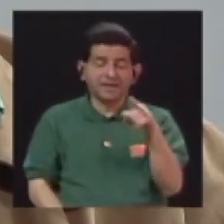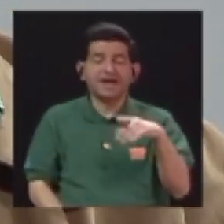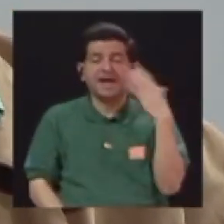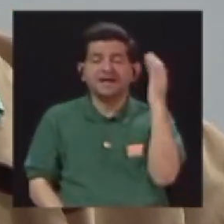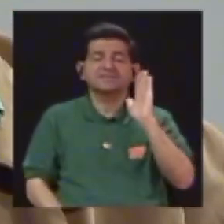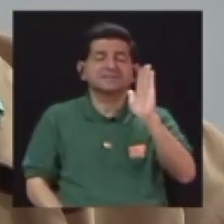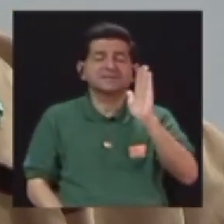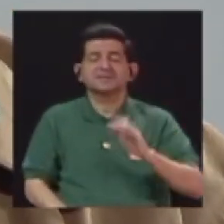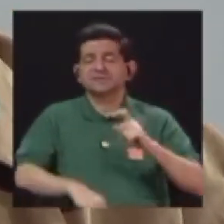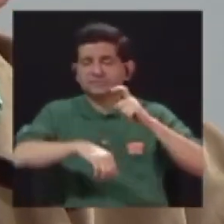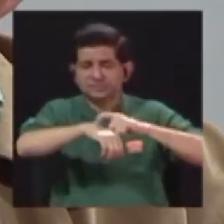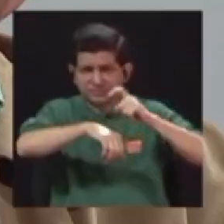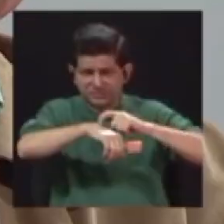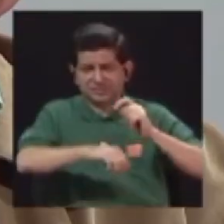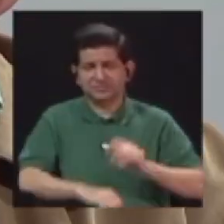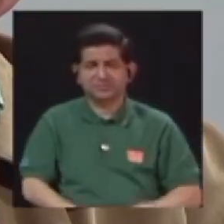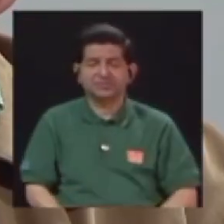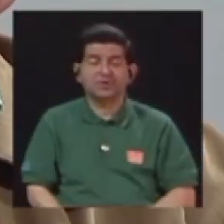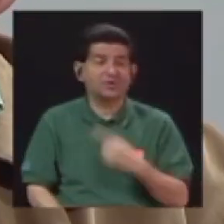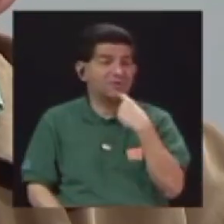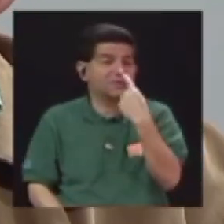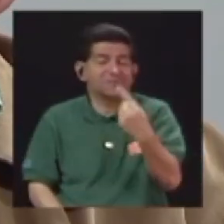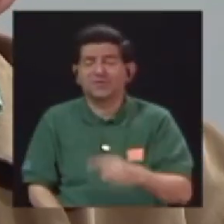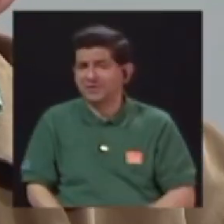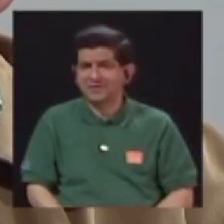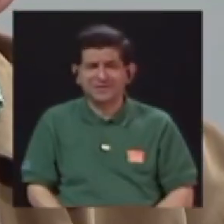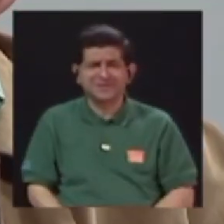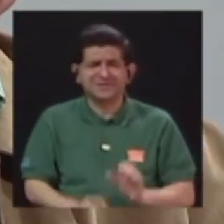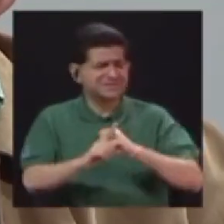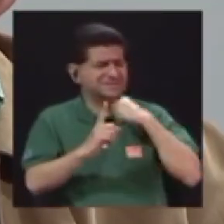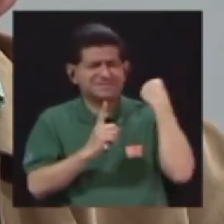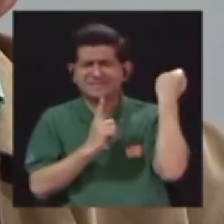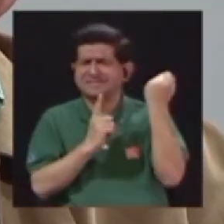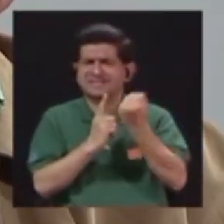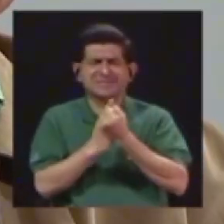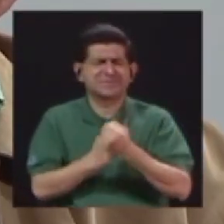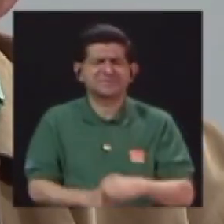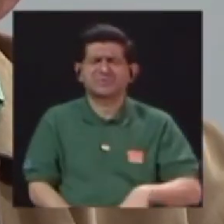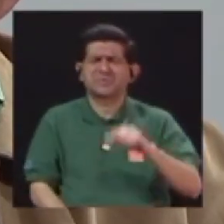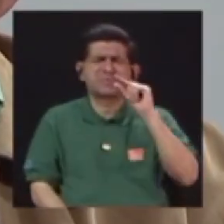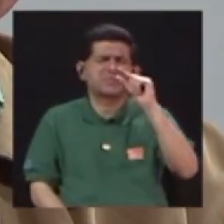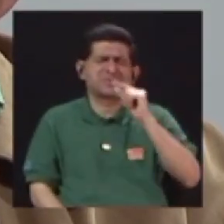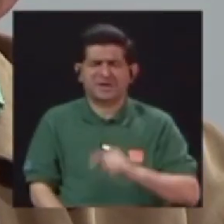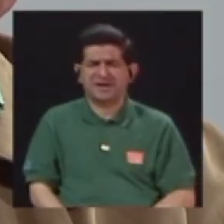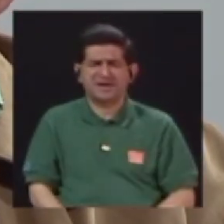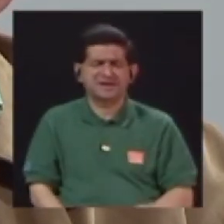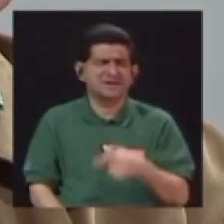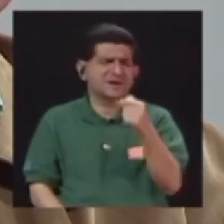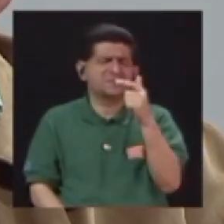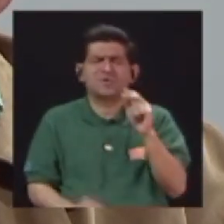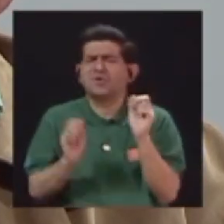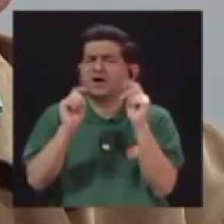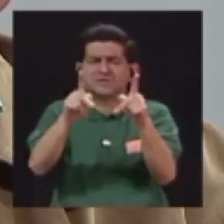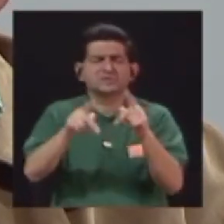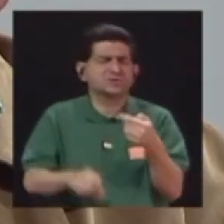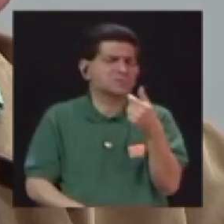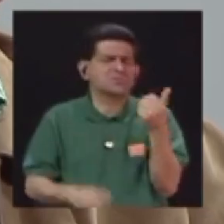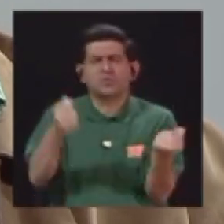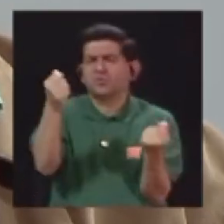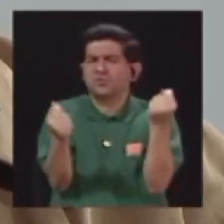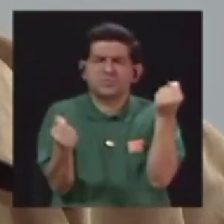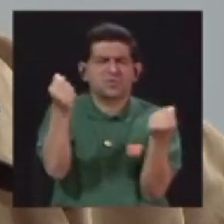Cartago de entonces, ¿verdad? Muy, ya le digo, muy relativamente pequeño, con muy pocas facilidades, con muy pocos